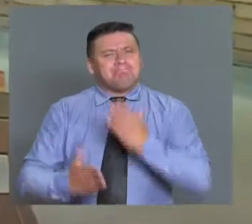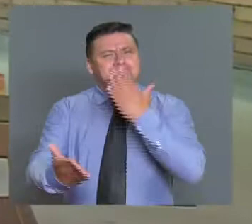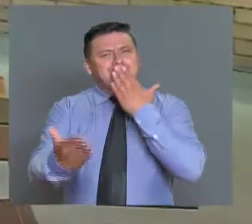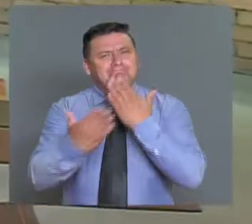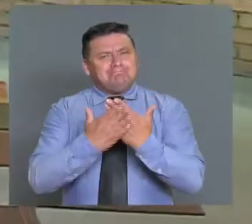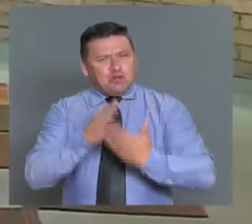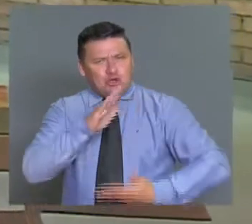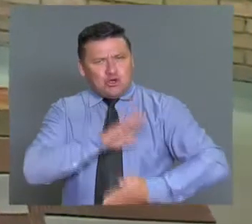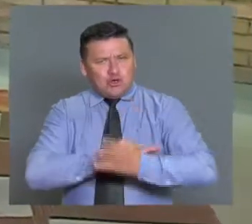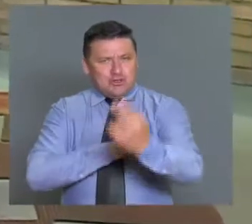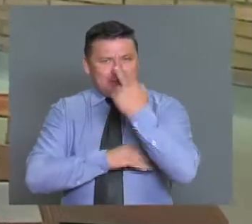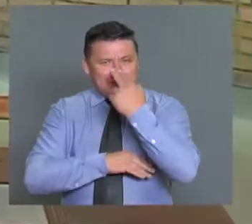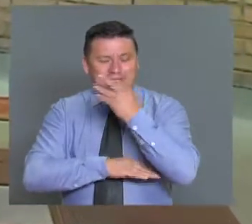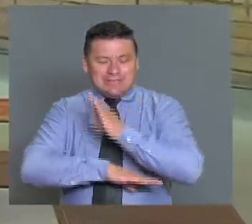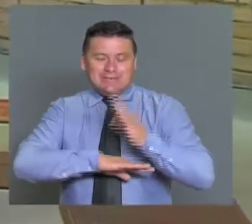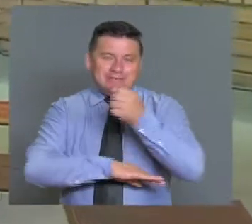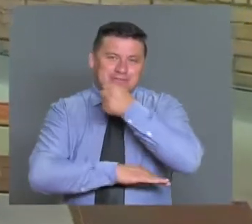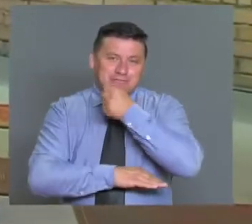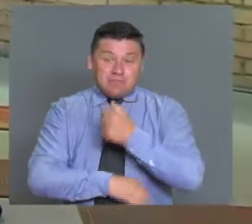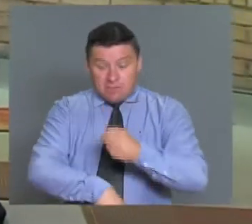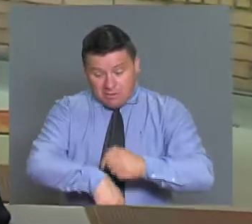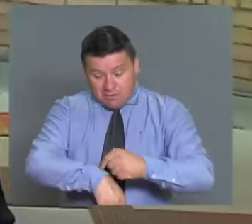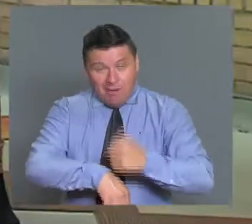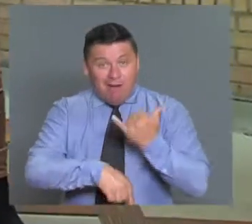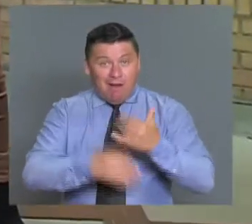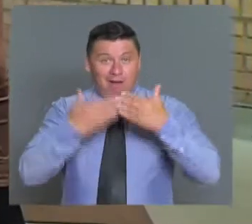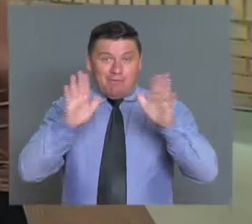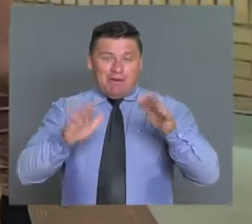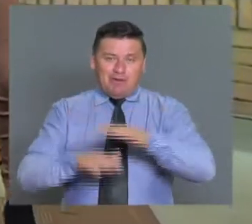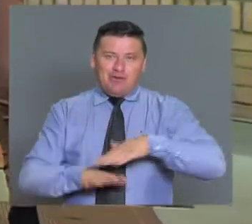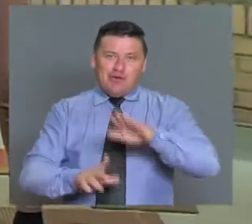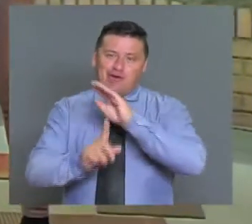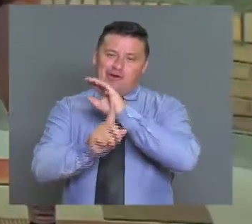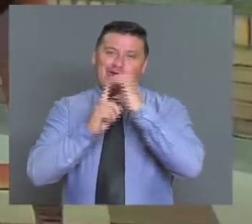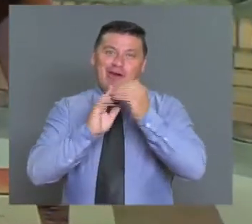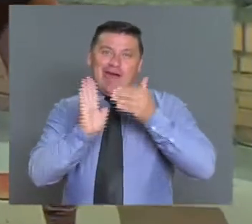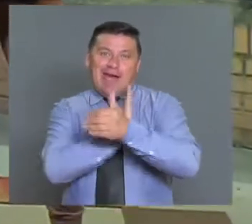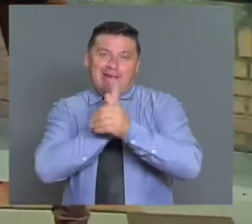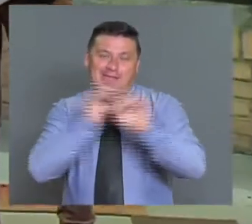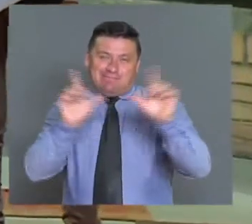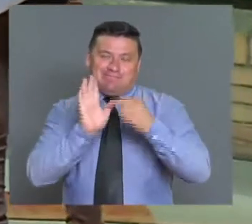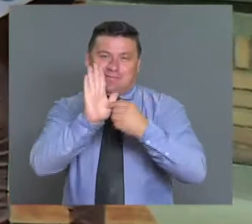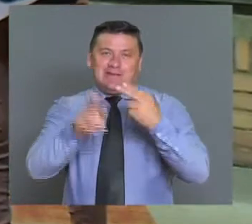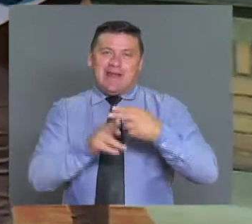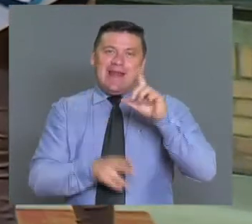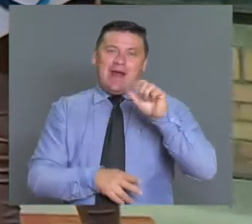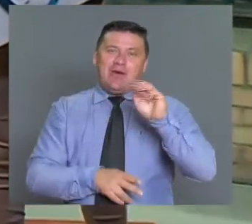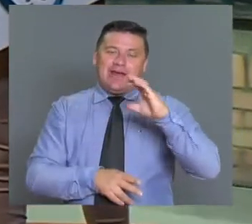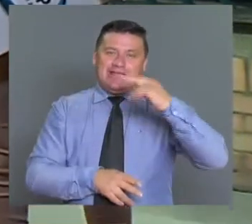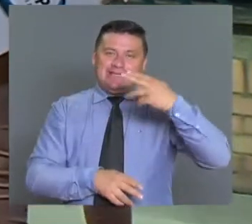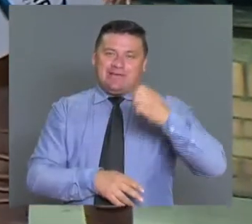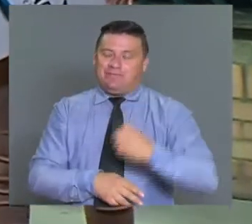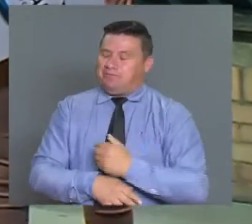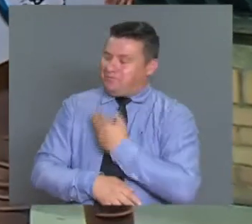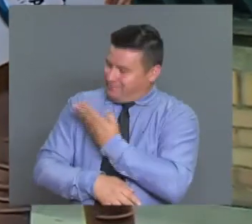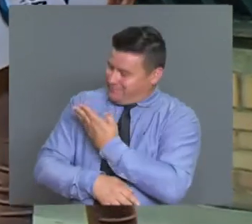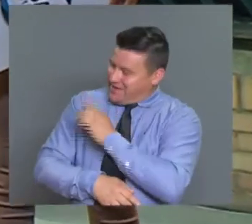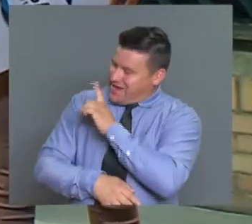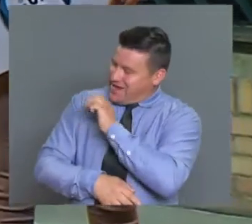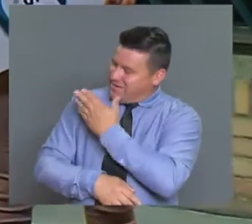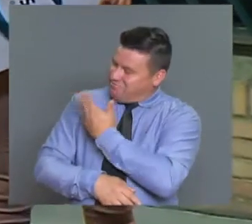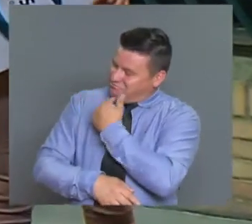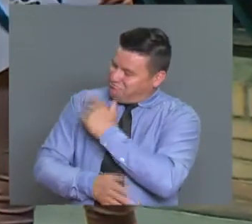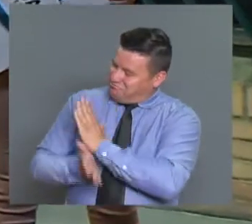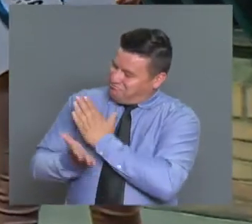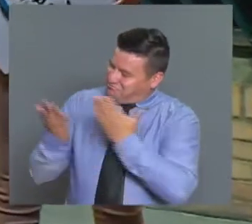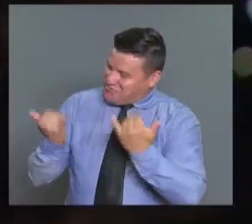Gracias por continuar con ESAP Noticias. Y llegó el momento de nuestra sección cultural Talentos en Pantalla con Laura Chávez. Laura, adelante, ¿qué nos